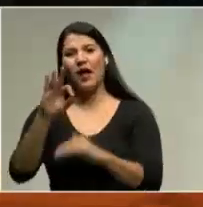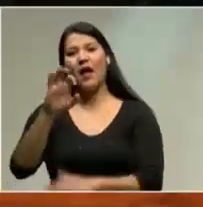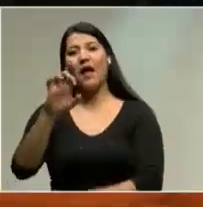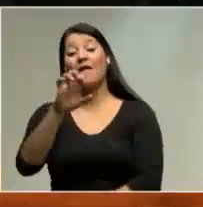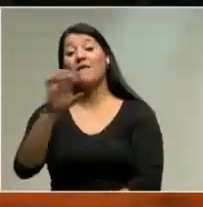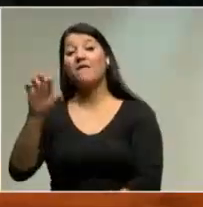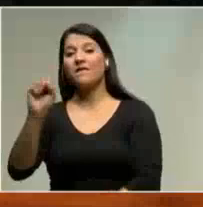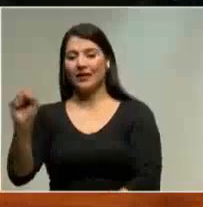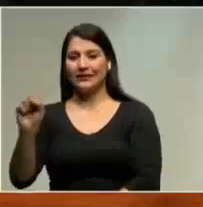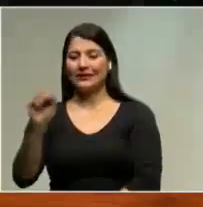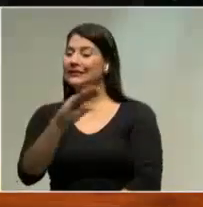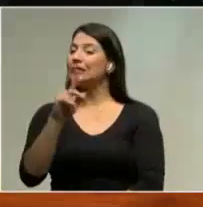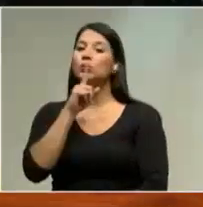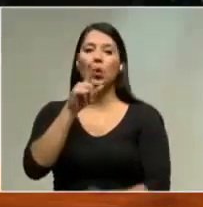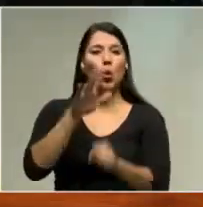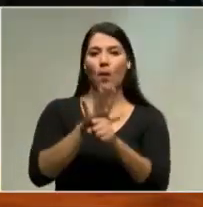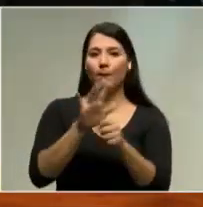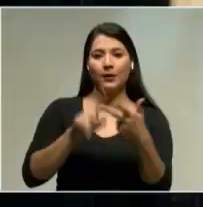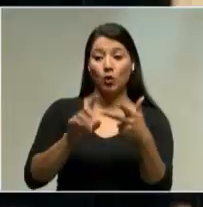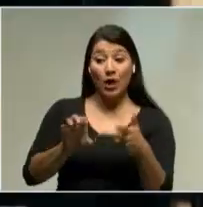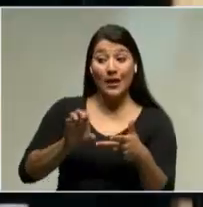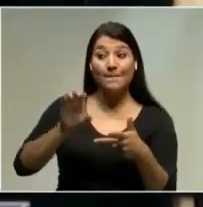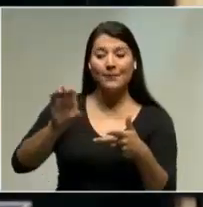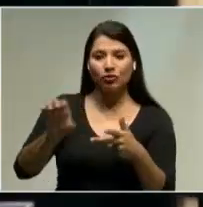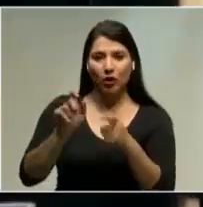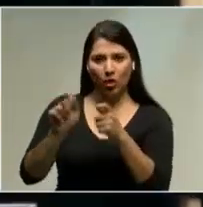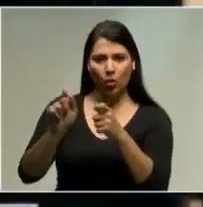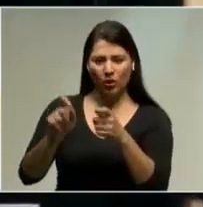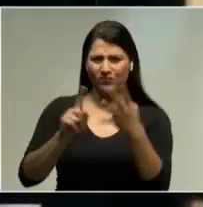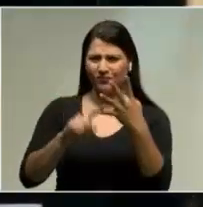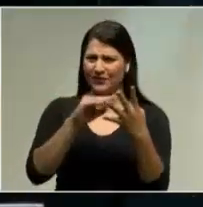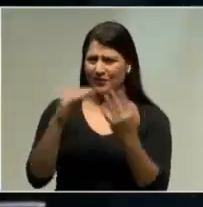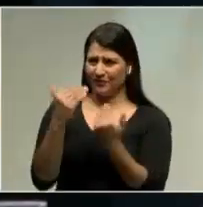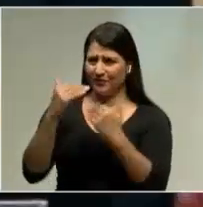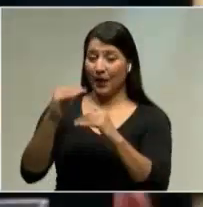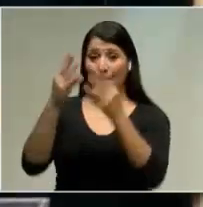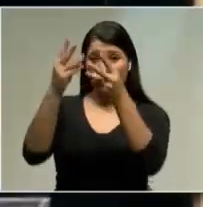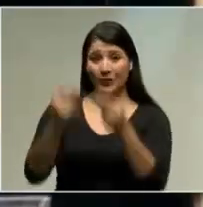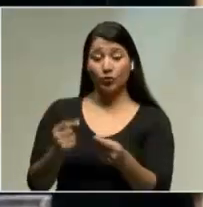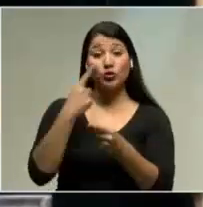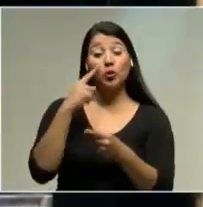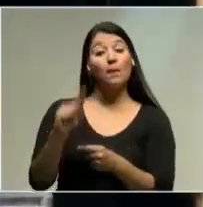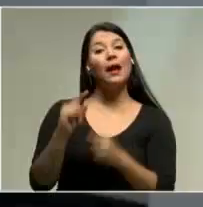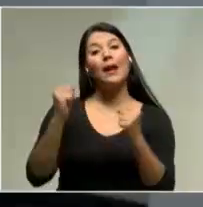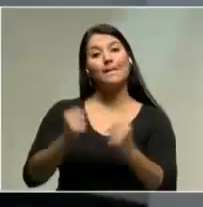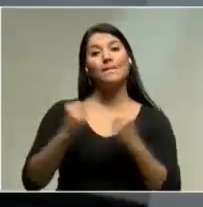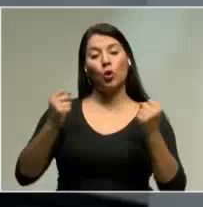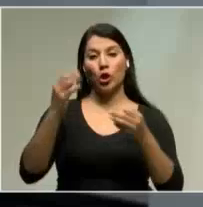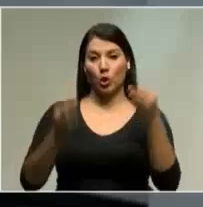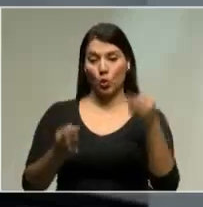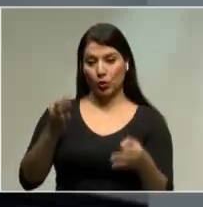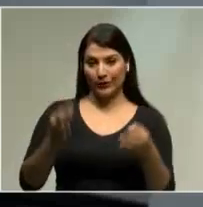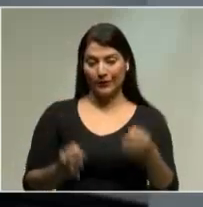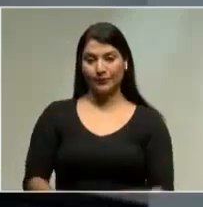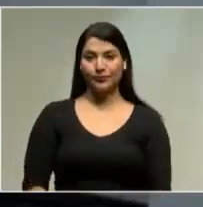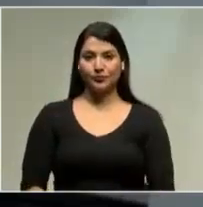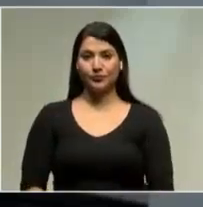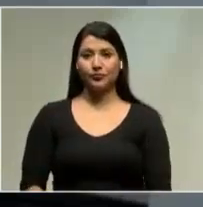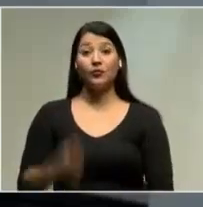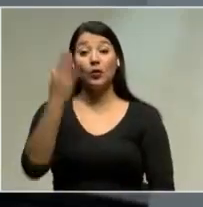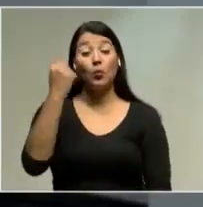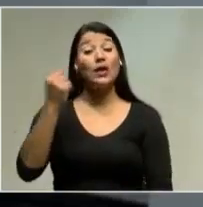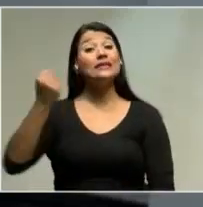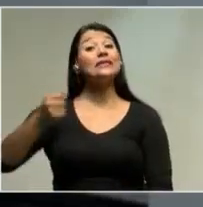el incumplimiento de inversión en educación y limitaciones al presupuesto del Poder Judicial. Se ha dicho y dice la